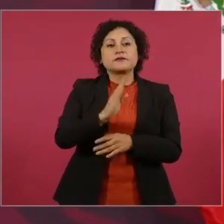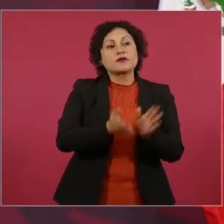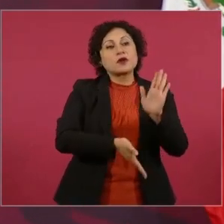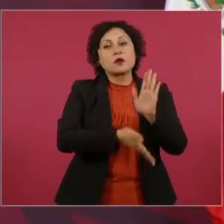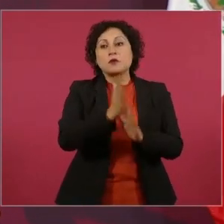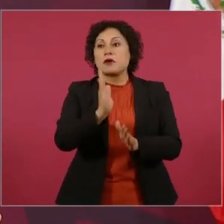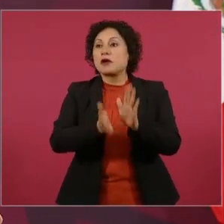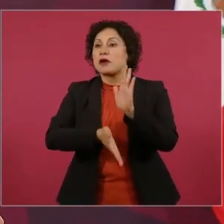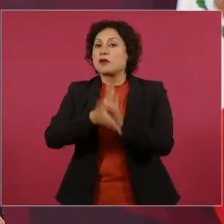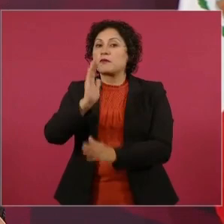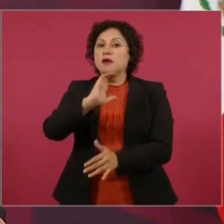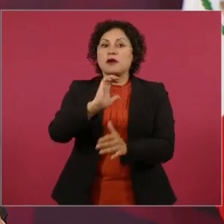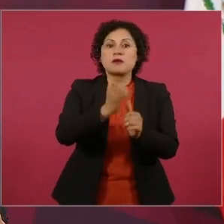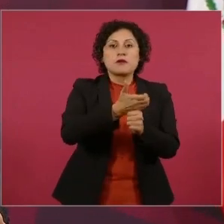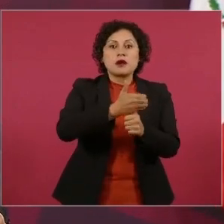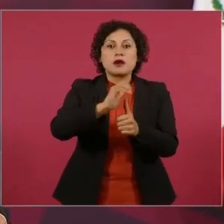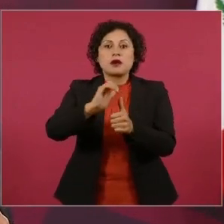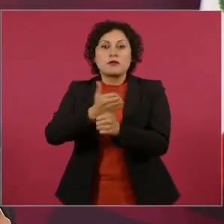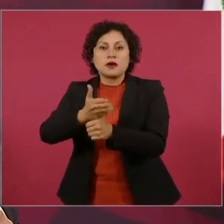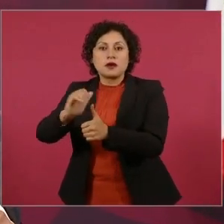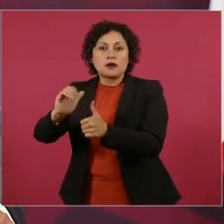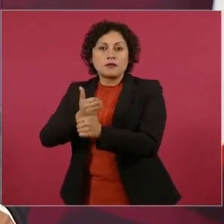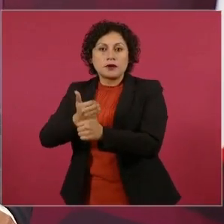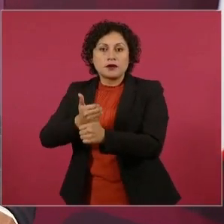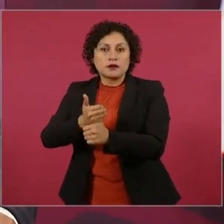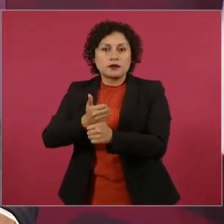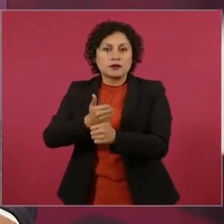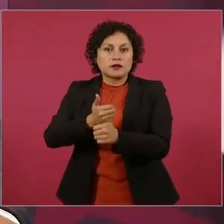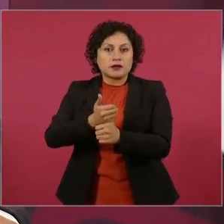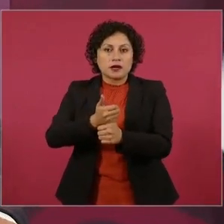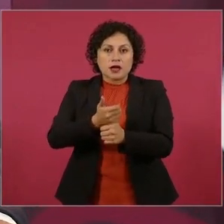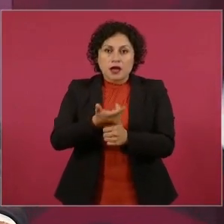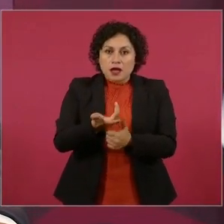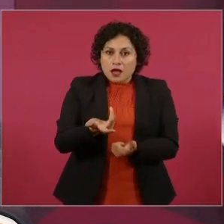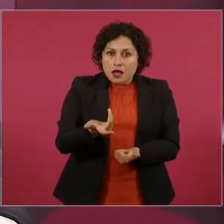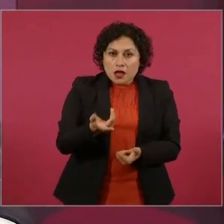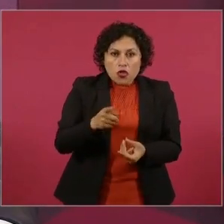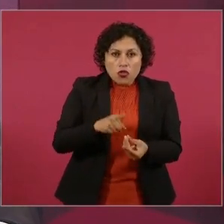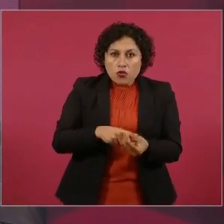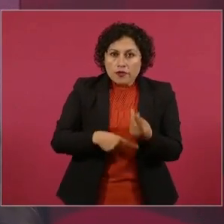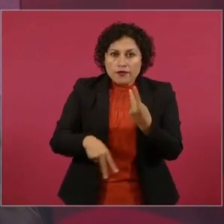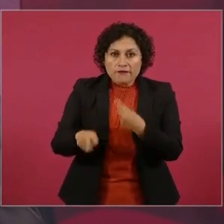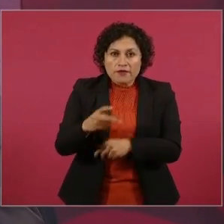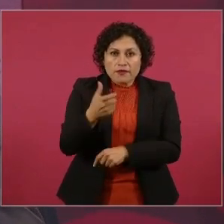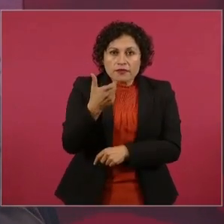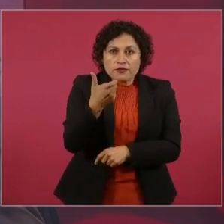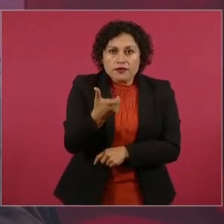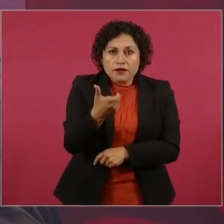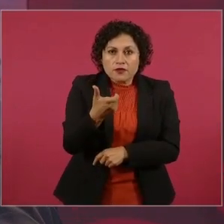con cargo al presupuesto a costillas del